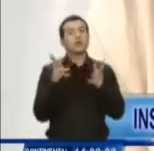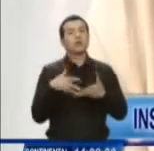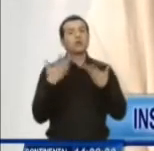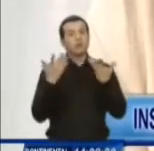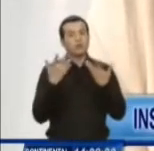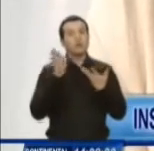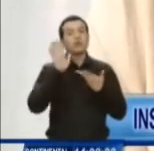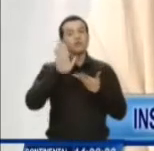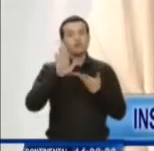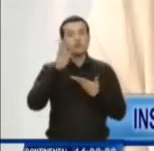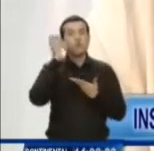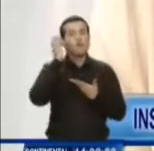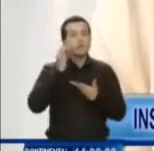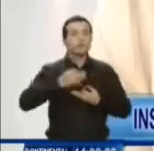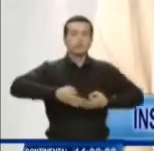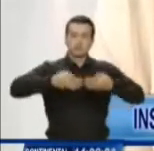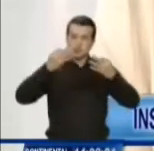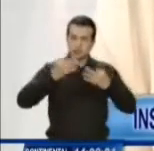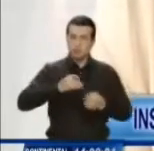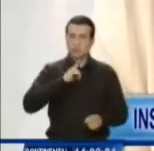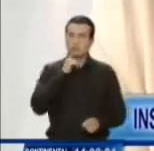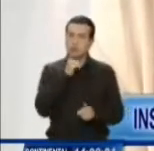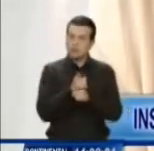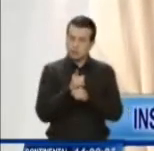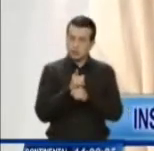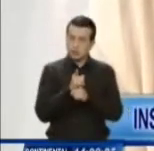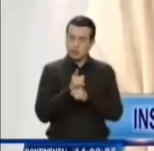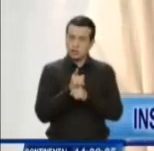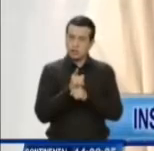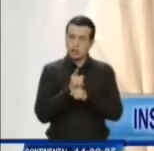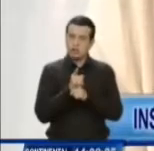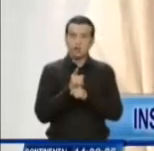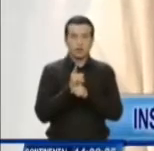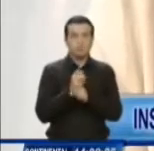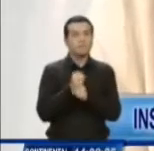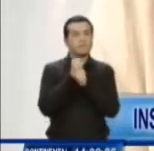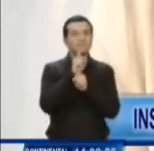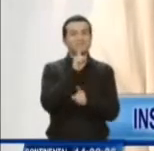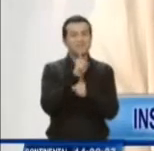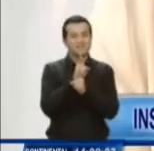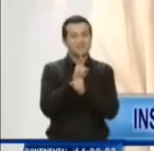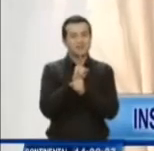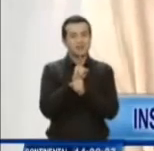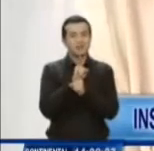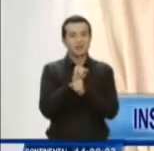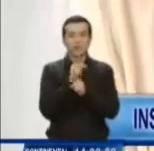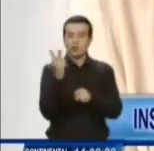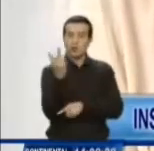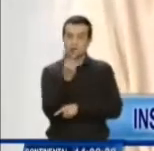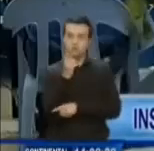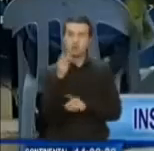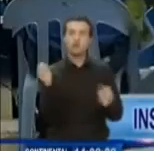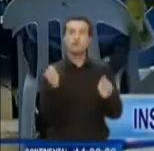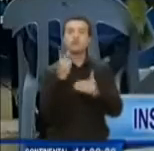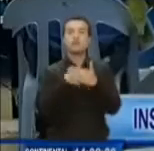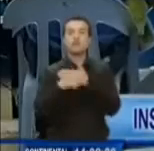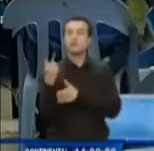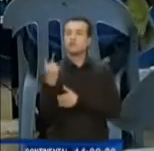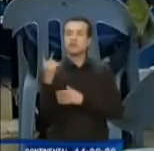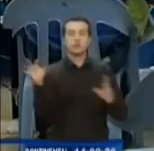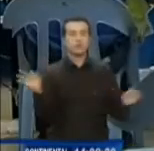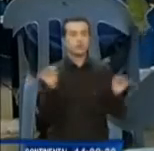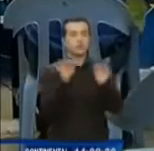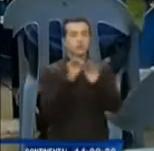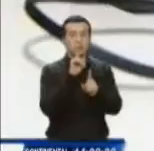que corresponde, puesto así nosotros vamos a poder asegurar que realmente vayan juntos. Para mayor